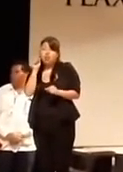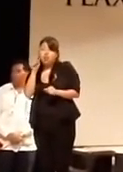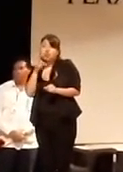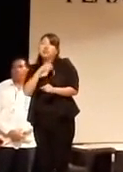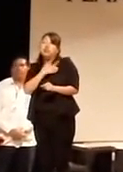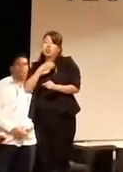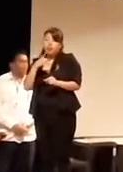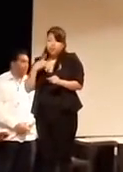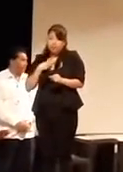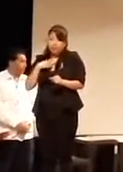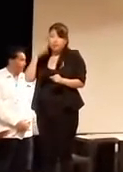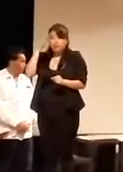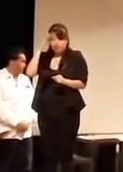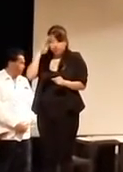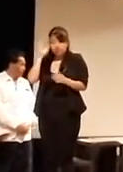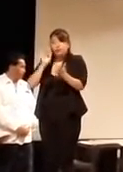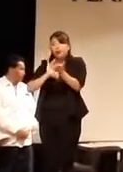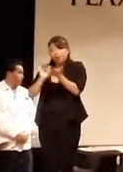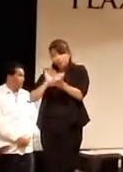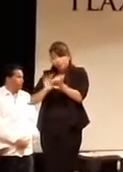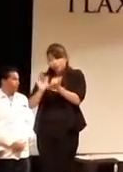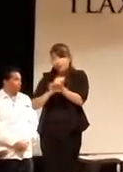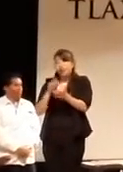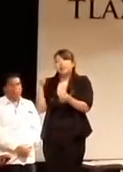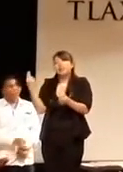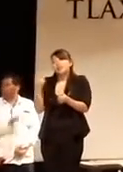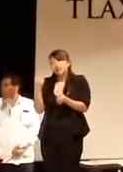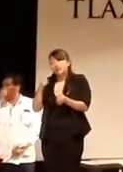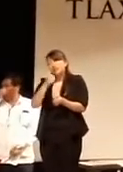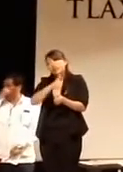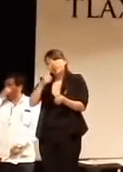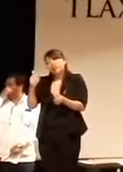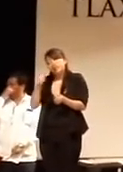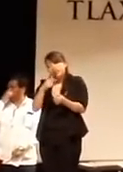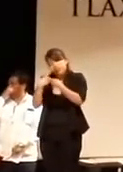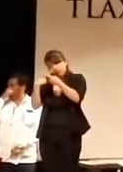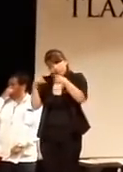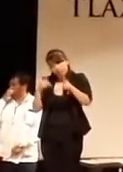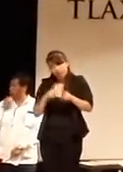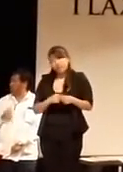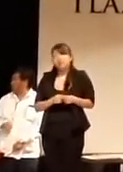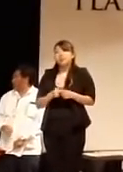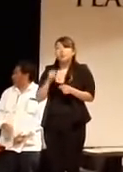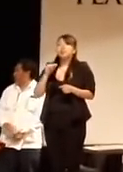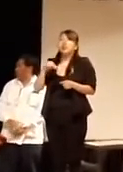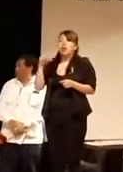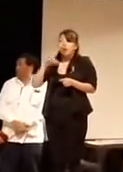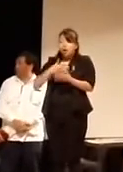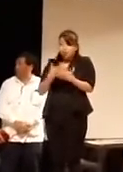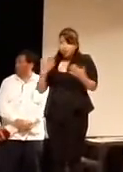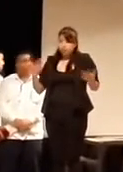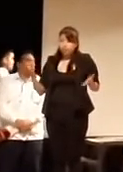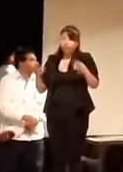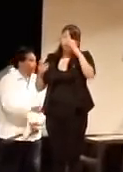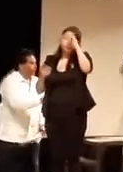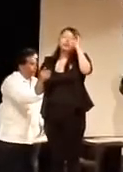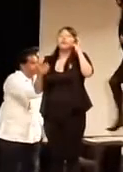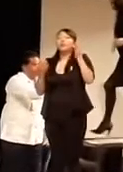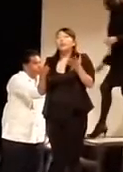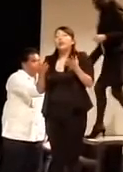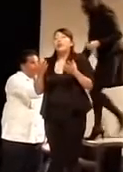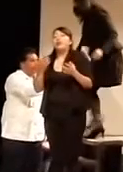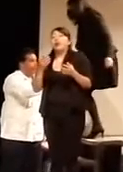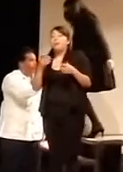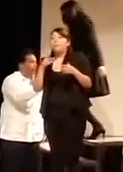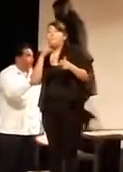tarea, que al mismo tiempo respondan al proyecto general de la nación y al reencuentro con múltiples